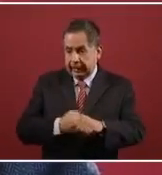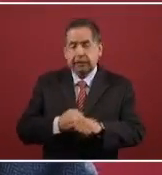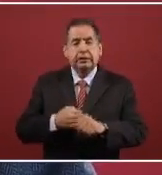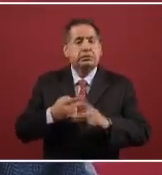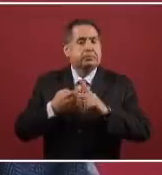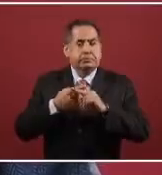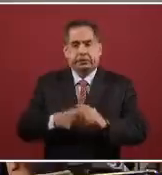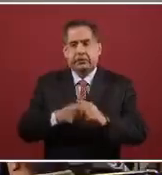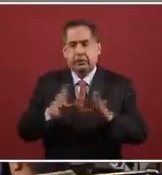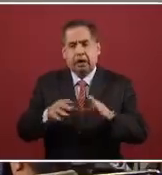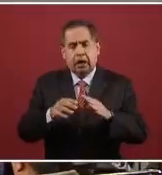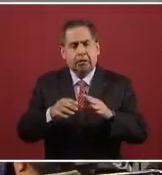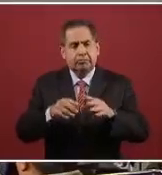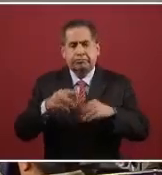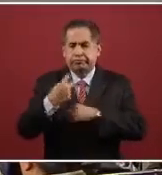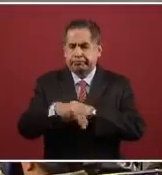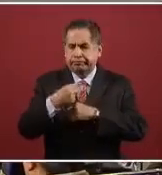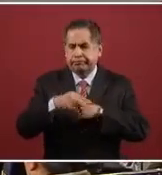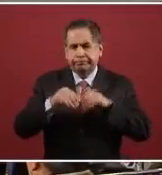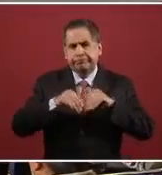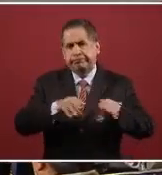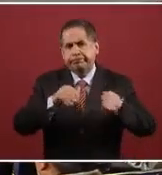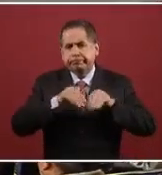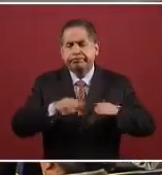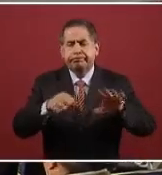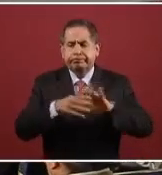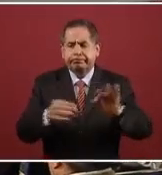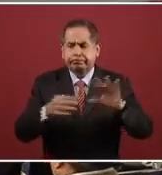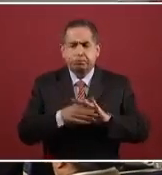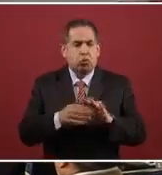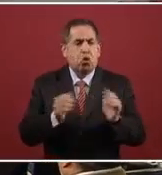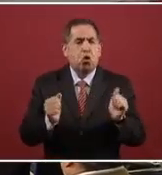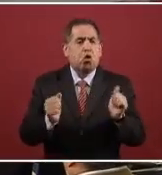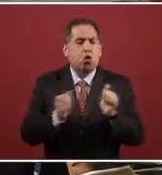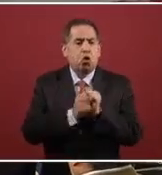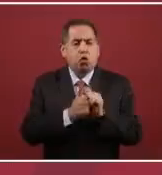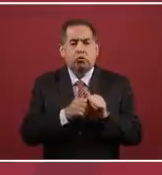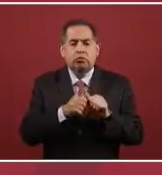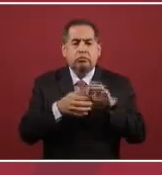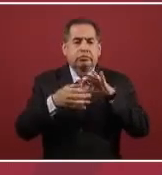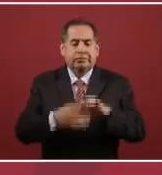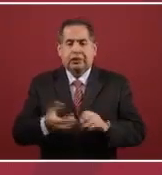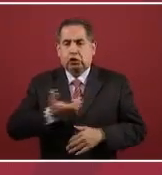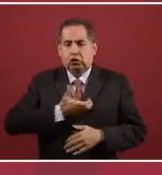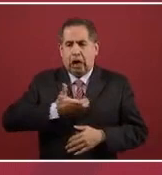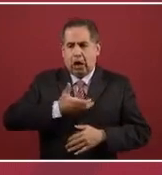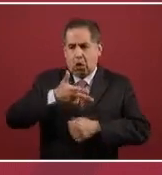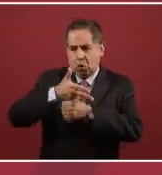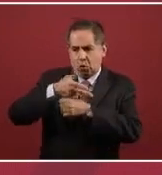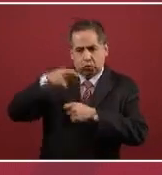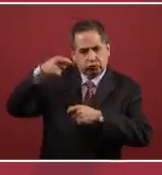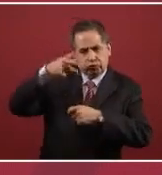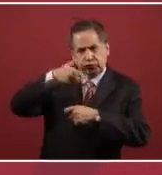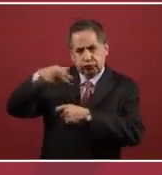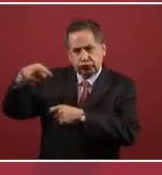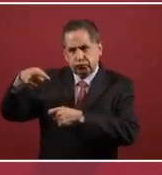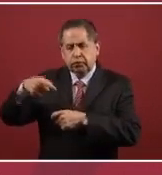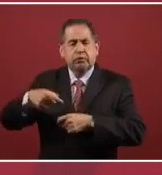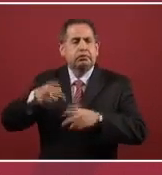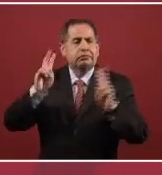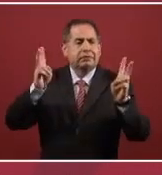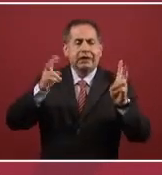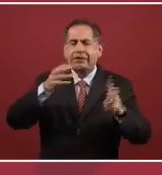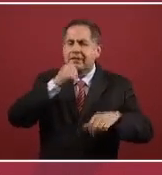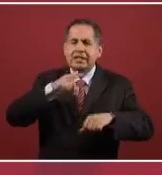una transmisión en enlace hacia el Zócalo con el Festival de Culturas de